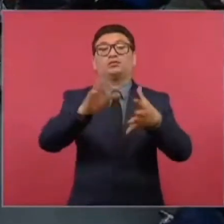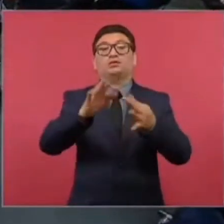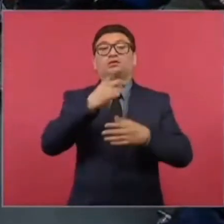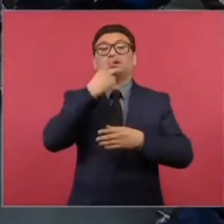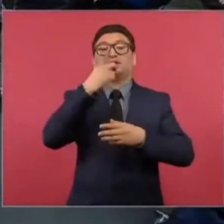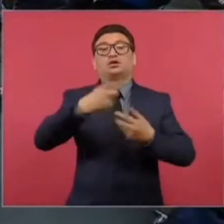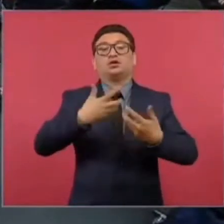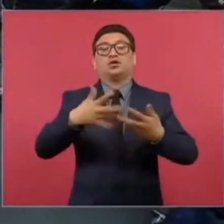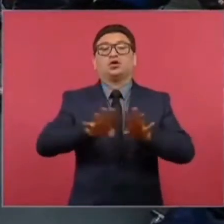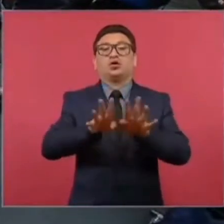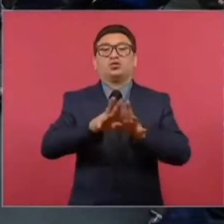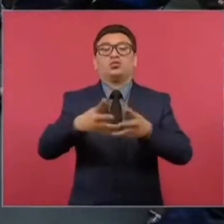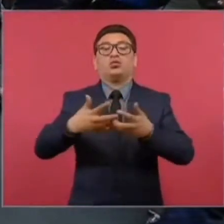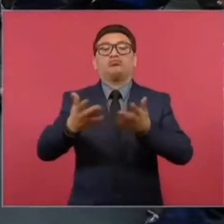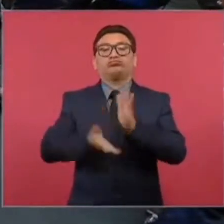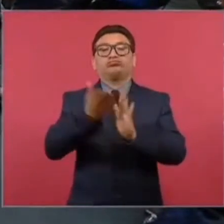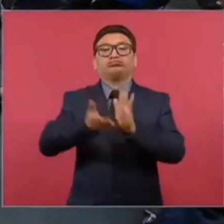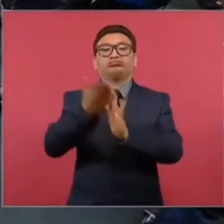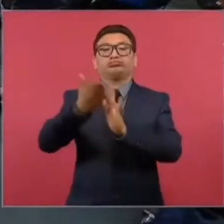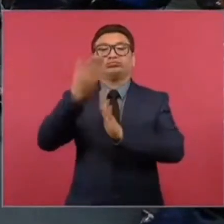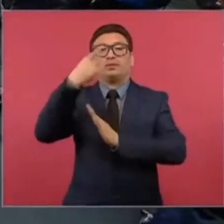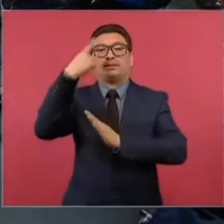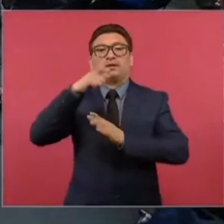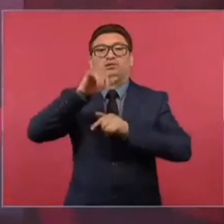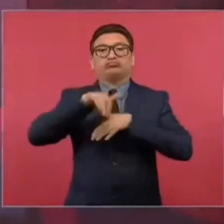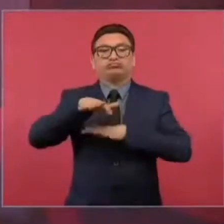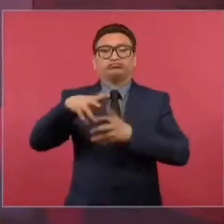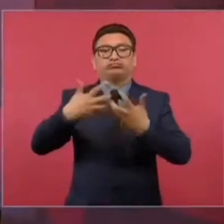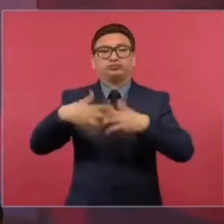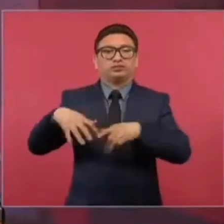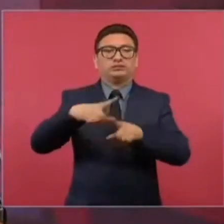obras hidráulicas que